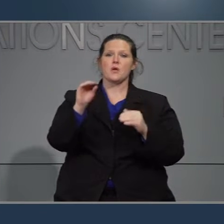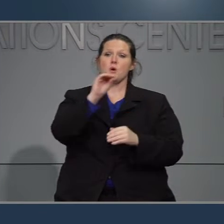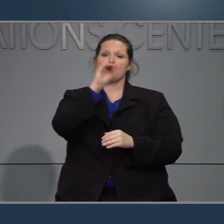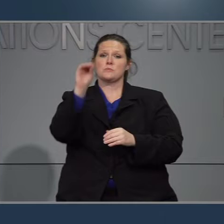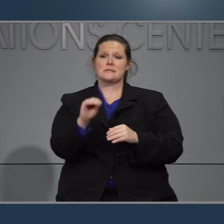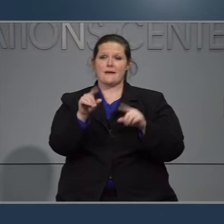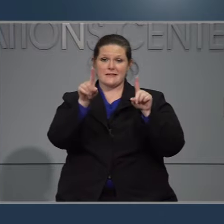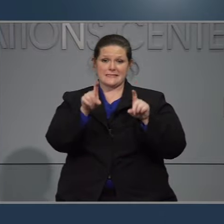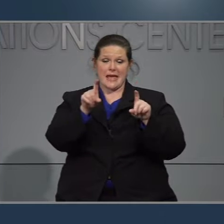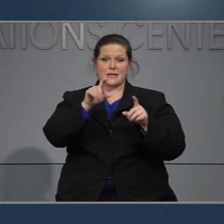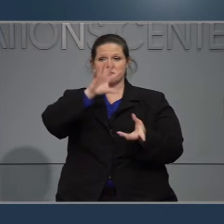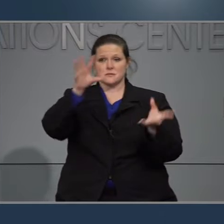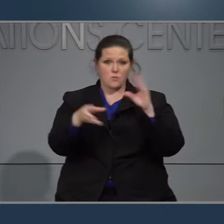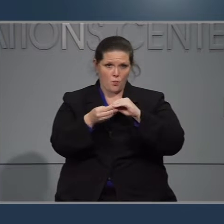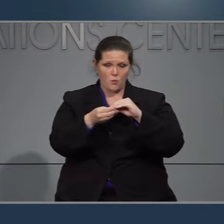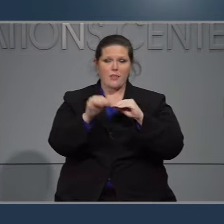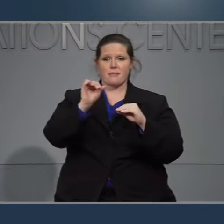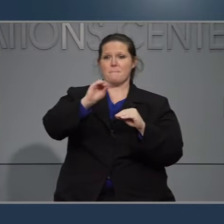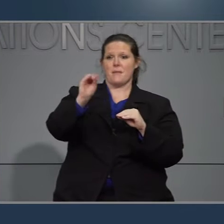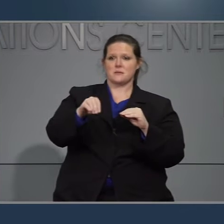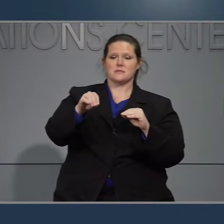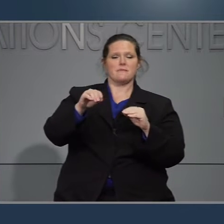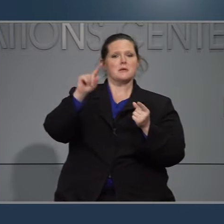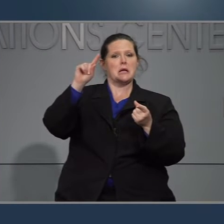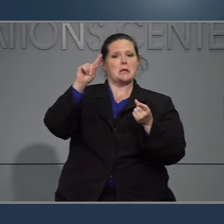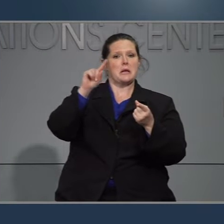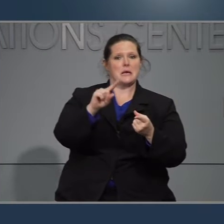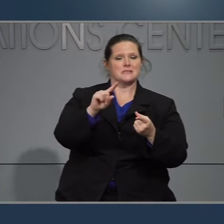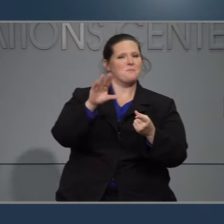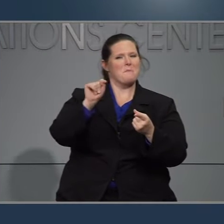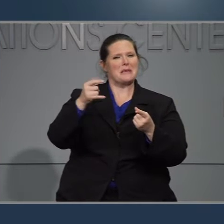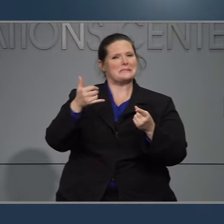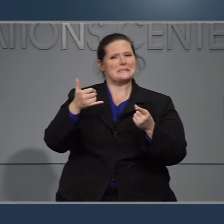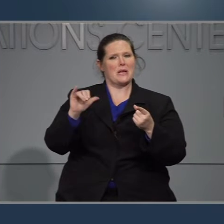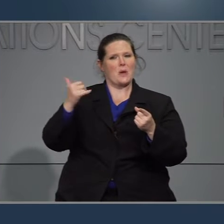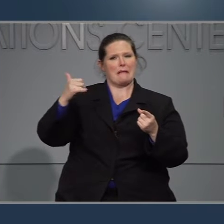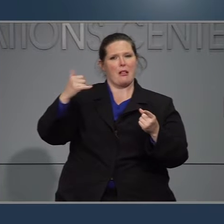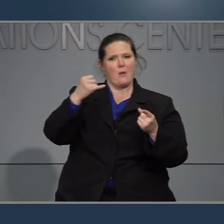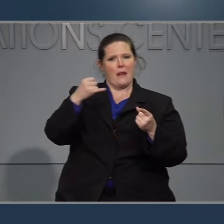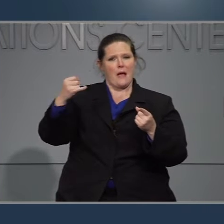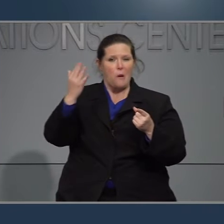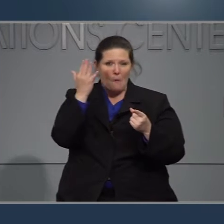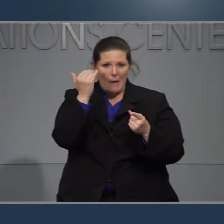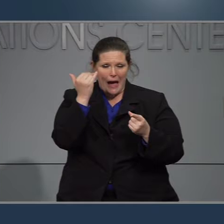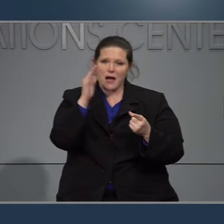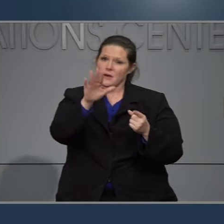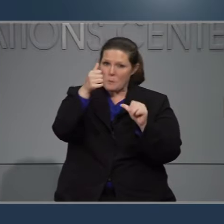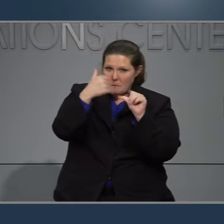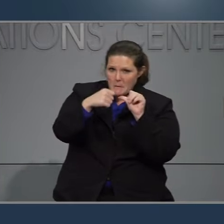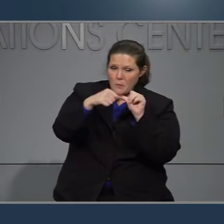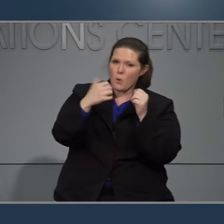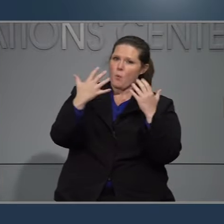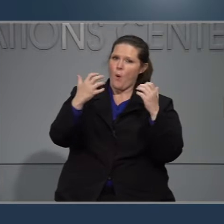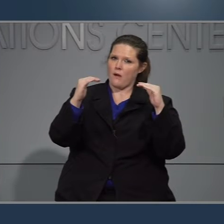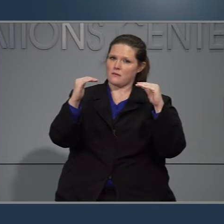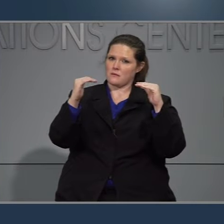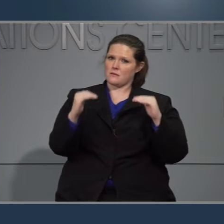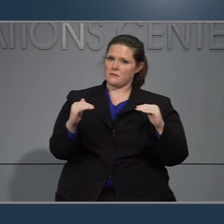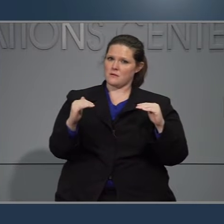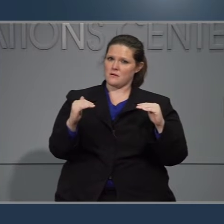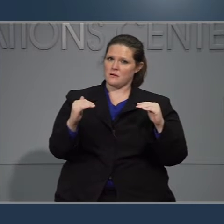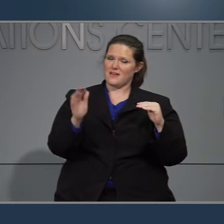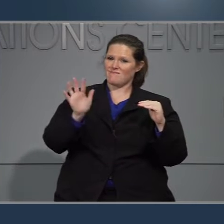está en declive, que es un buen indicador, pero igual le damos una línea amarilla porque nos gustaría ver que este número llega a más de